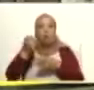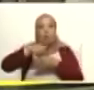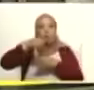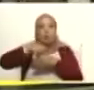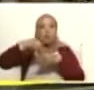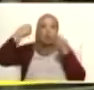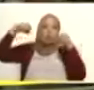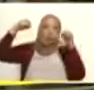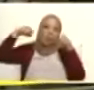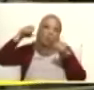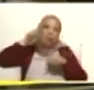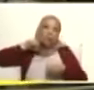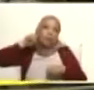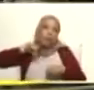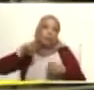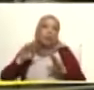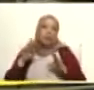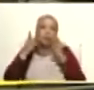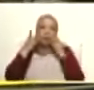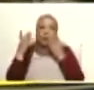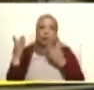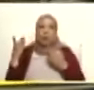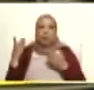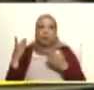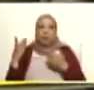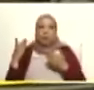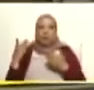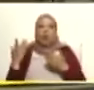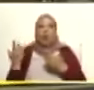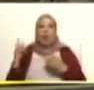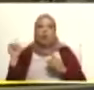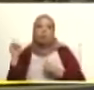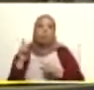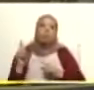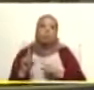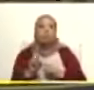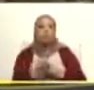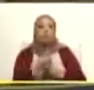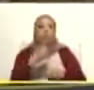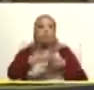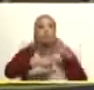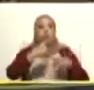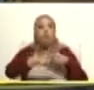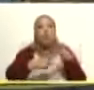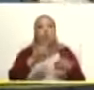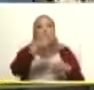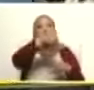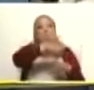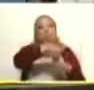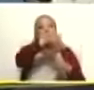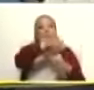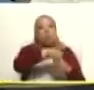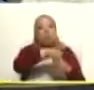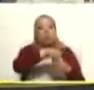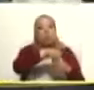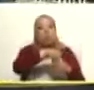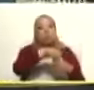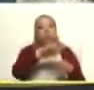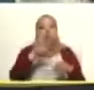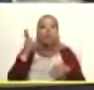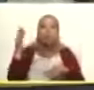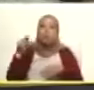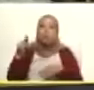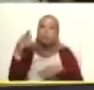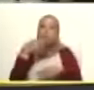este momento. Bueno, pasan, cuando llegan a la herradura, ya ahí inicia todo el proceso. ¿Tú qué le tienes que decir al presidente,